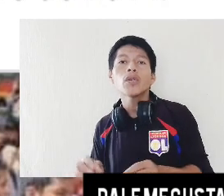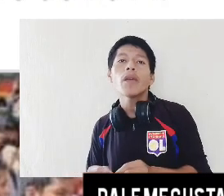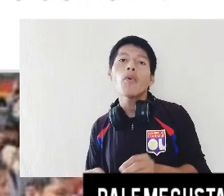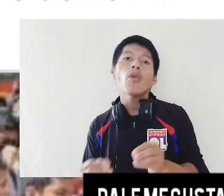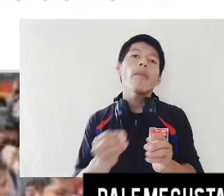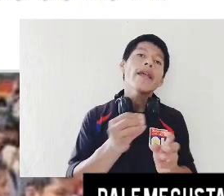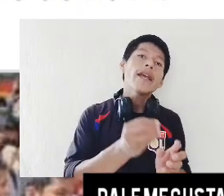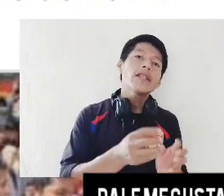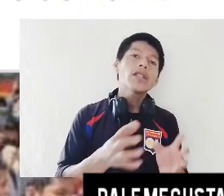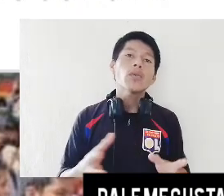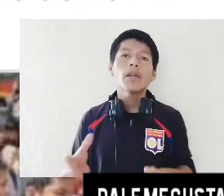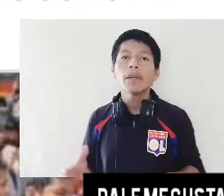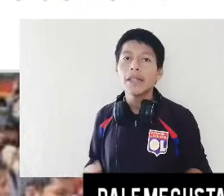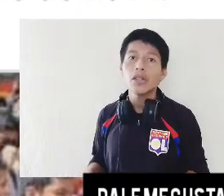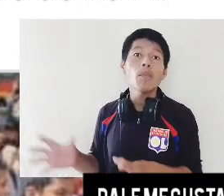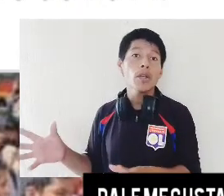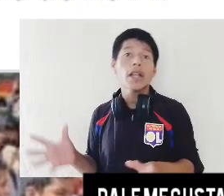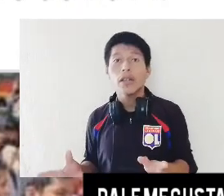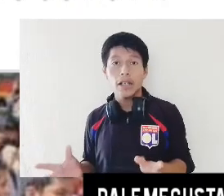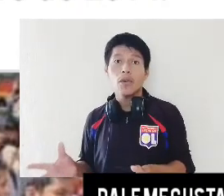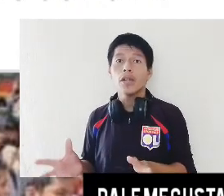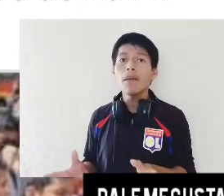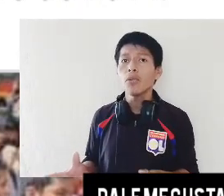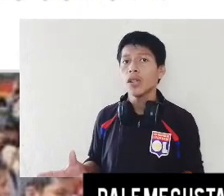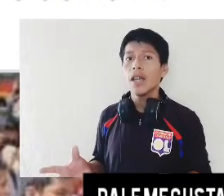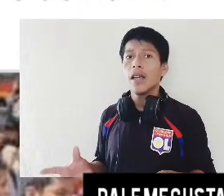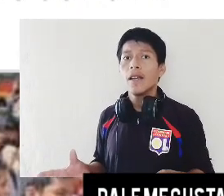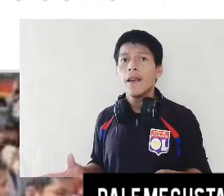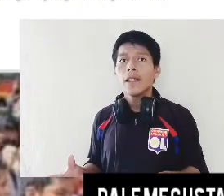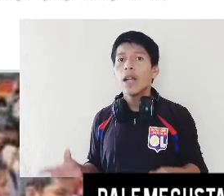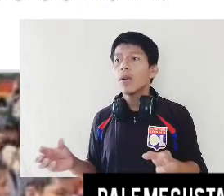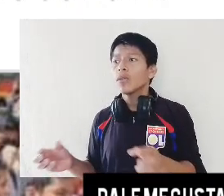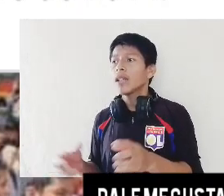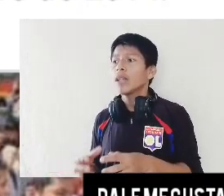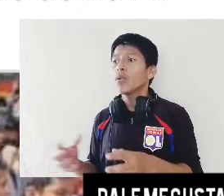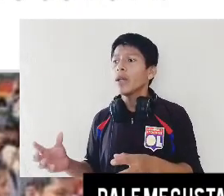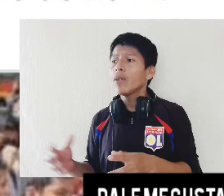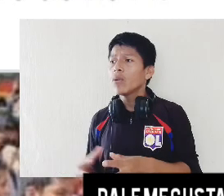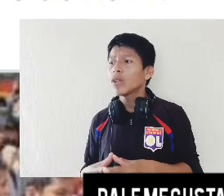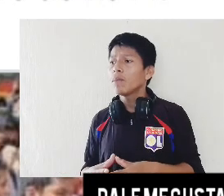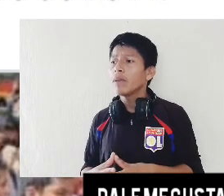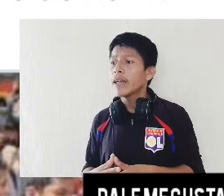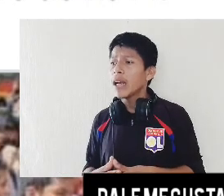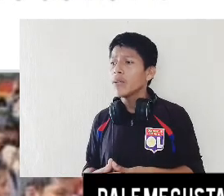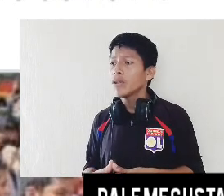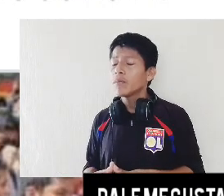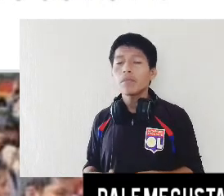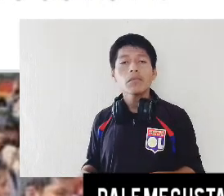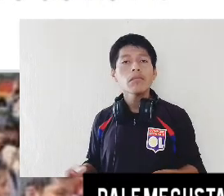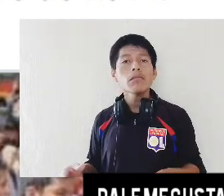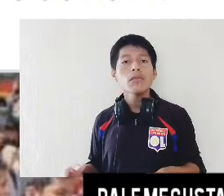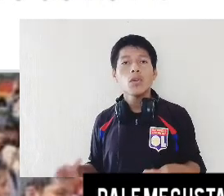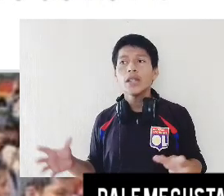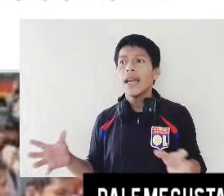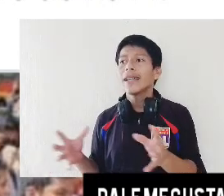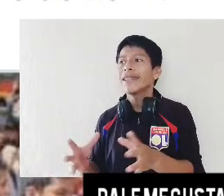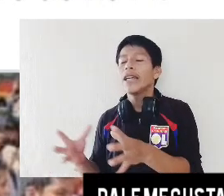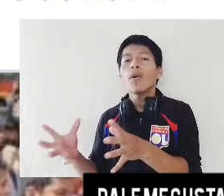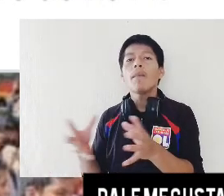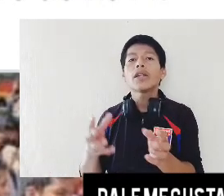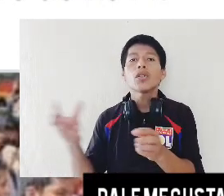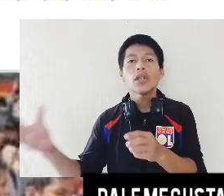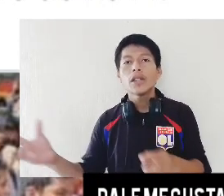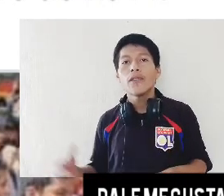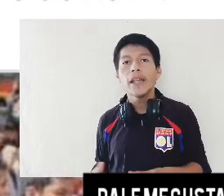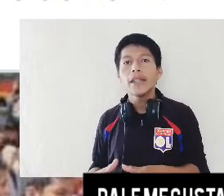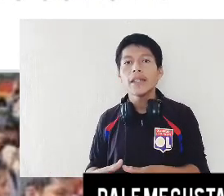un proceso de volver a iniciar una investigación, porque recordemos que cuando se detuvieron a los implicados, o sea,